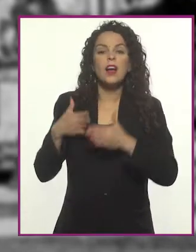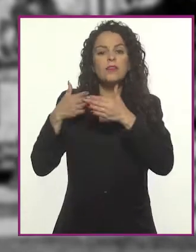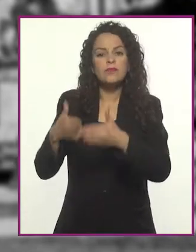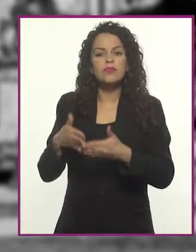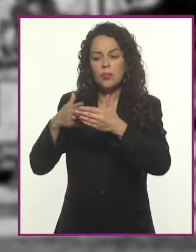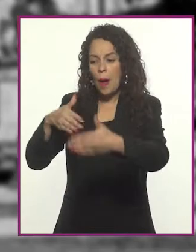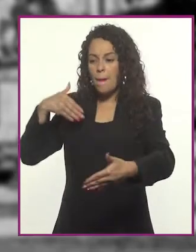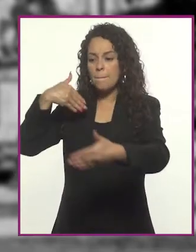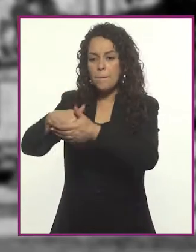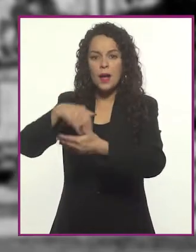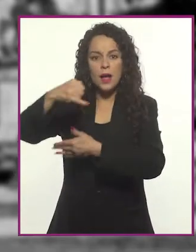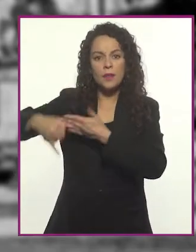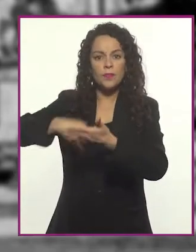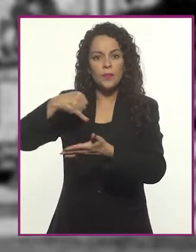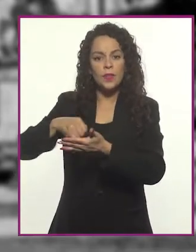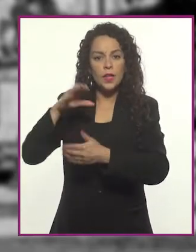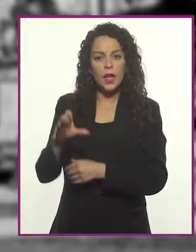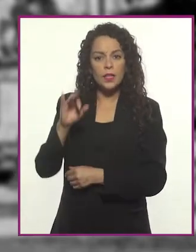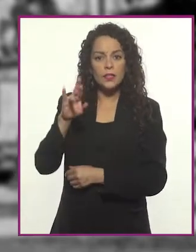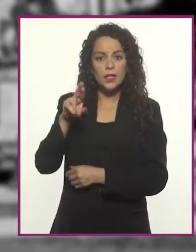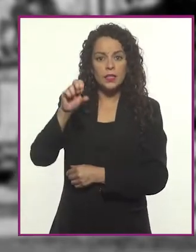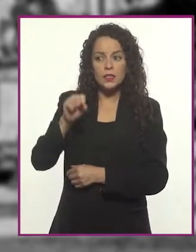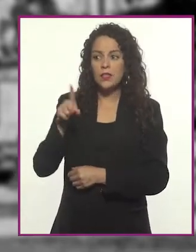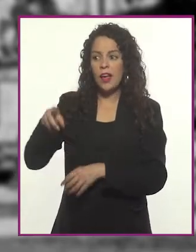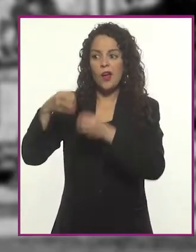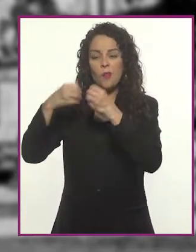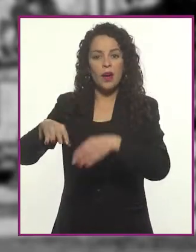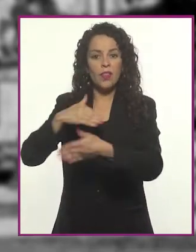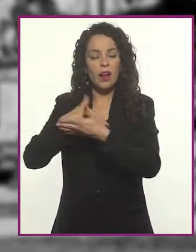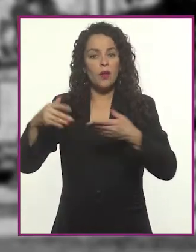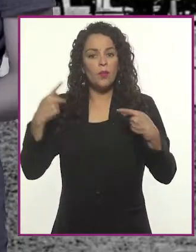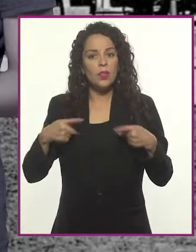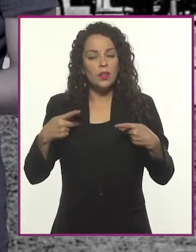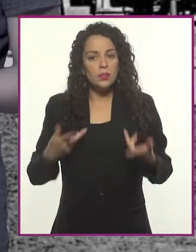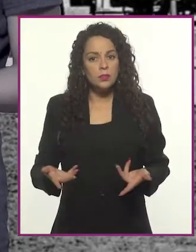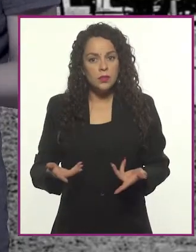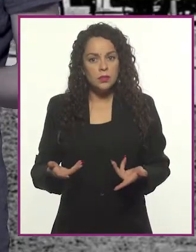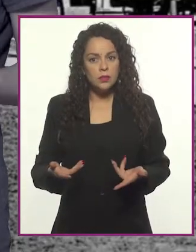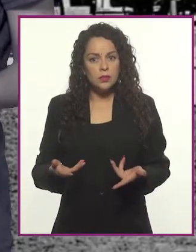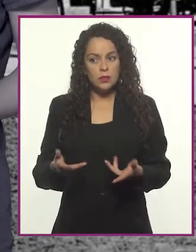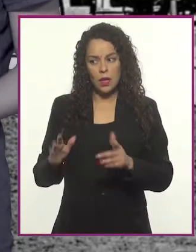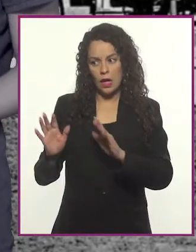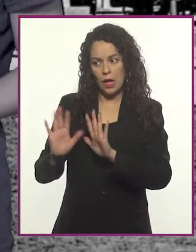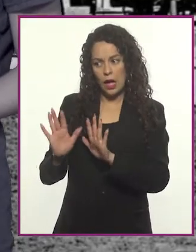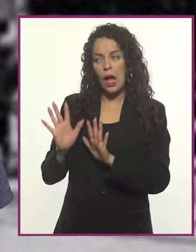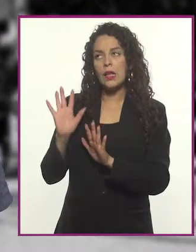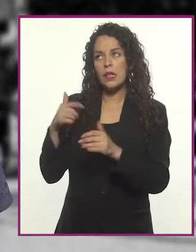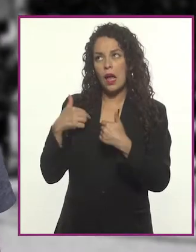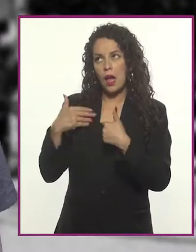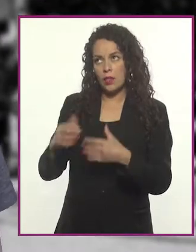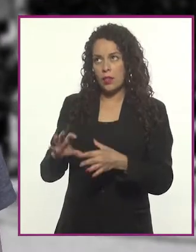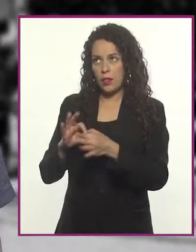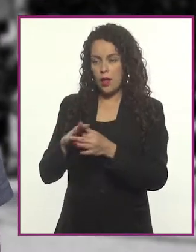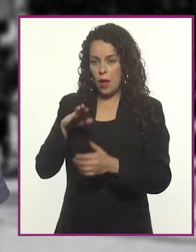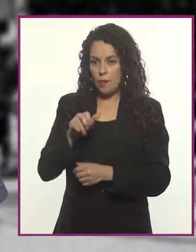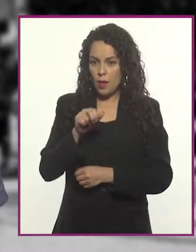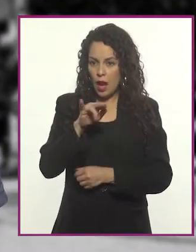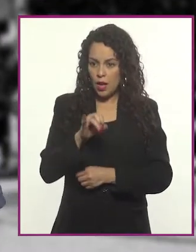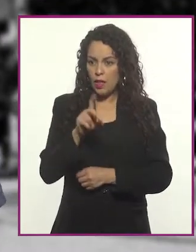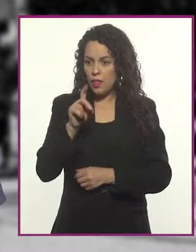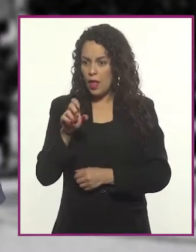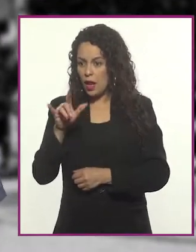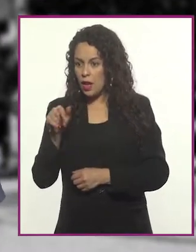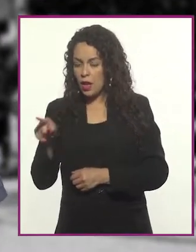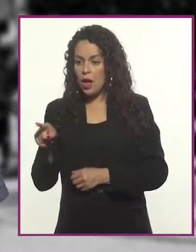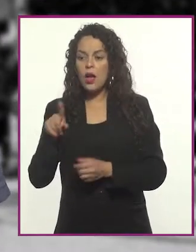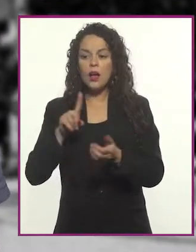de Circe y Odiseo pierde a la mitad de su tripulación. Espérame, que ya todo cobra sentido. Mario y Delia están